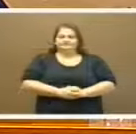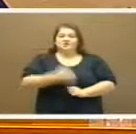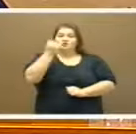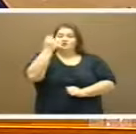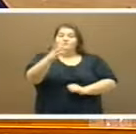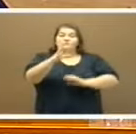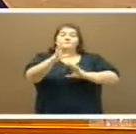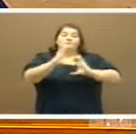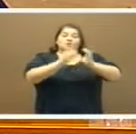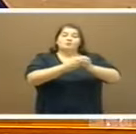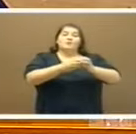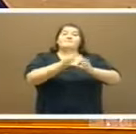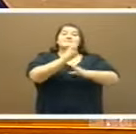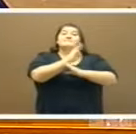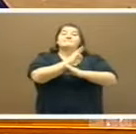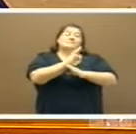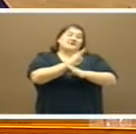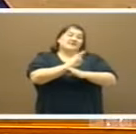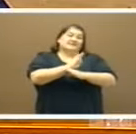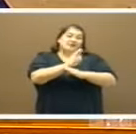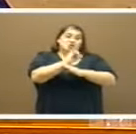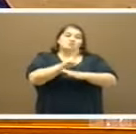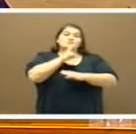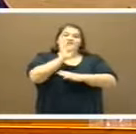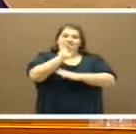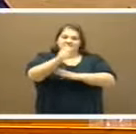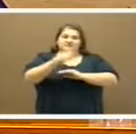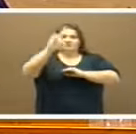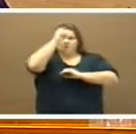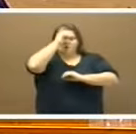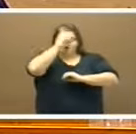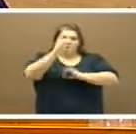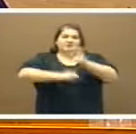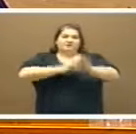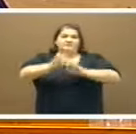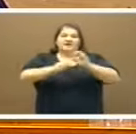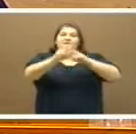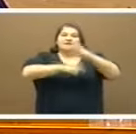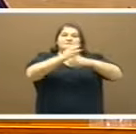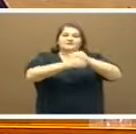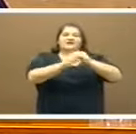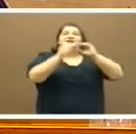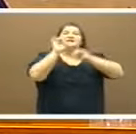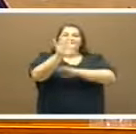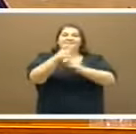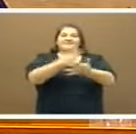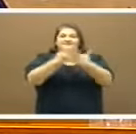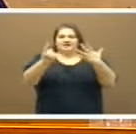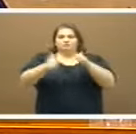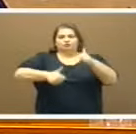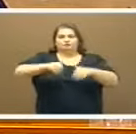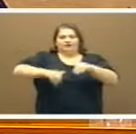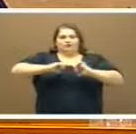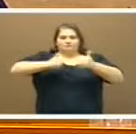Grupo Parlamentario Izquierda Unida, Verde Síes, someto a la consideración de la Cámara las enmiendas 15 y 16. Entramos en